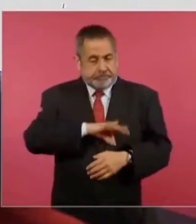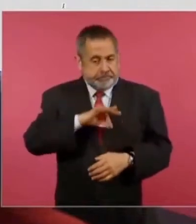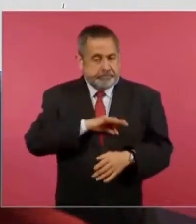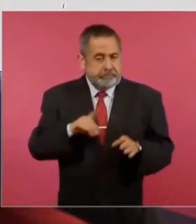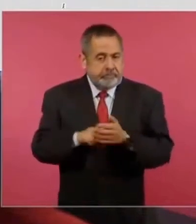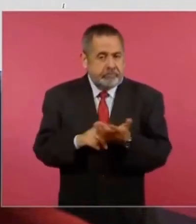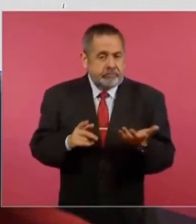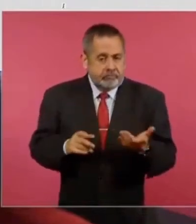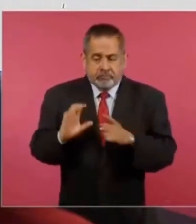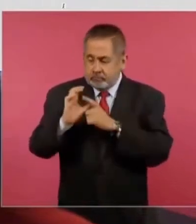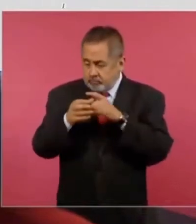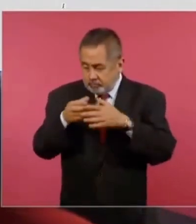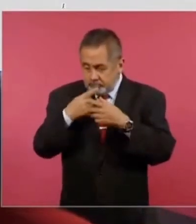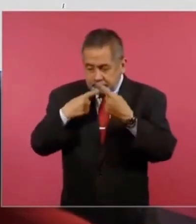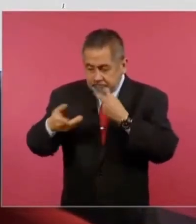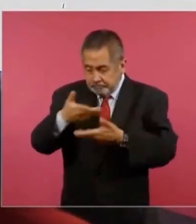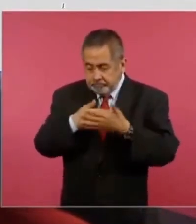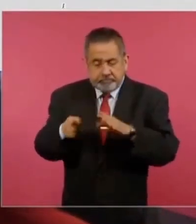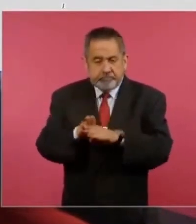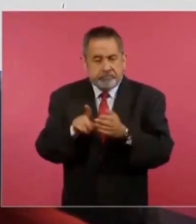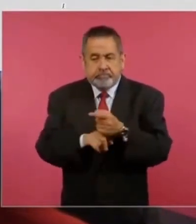de las comisiones.